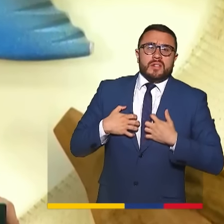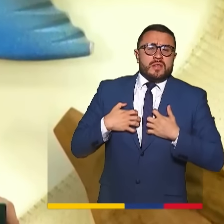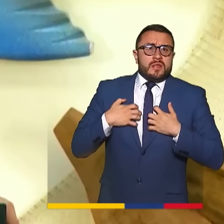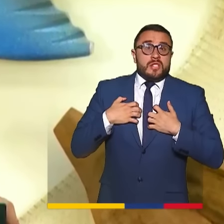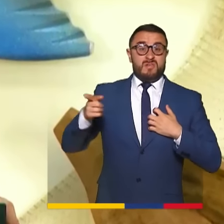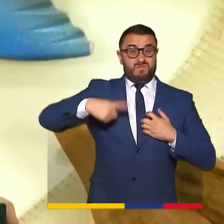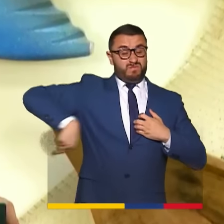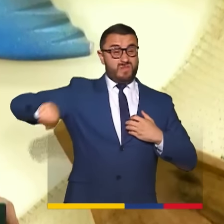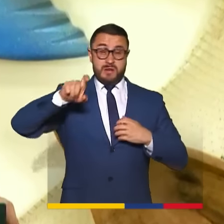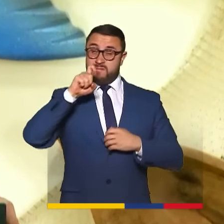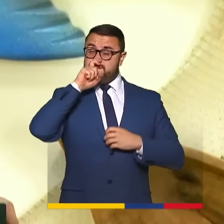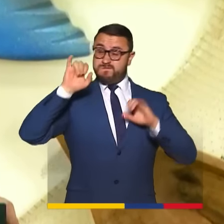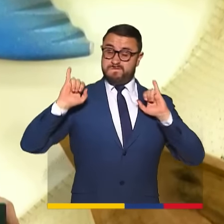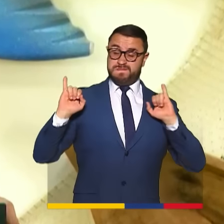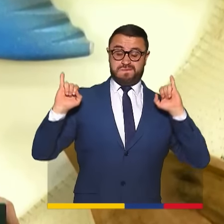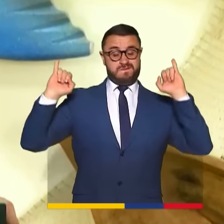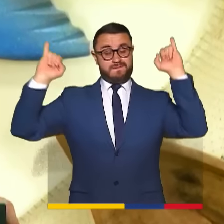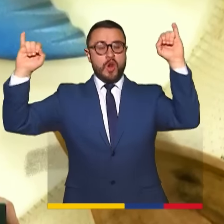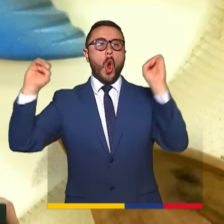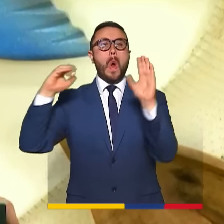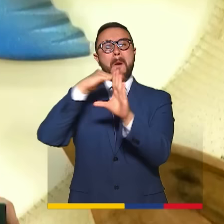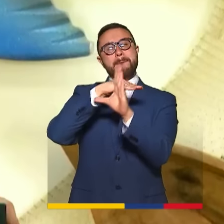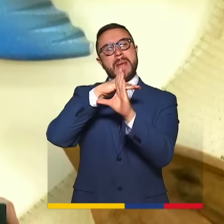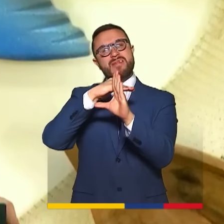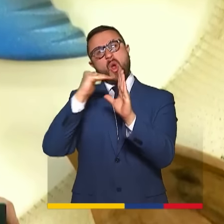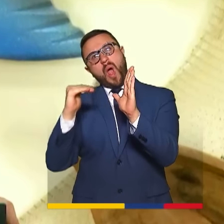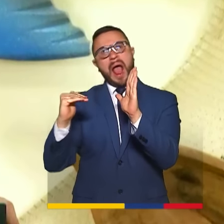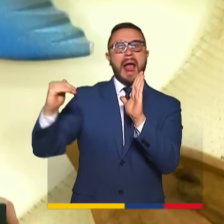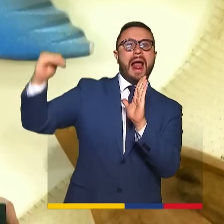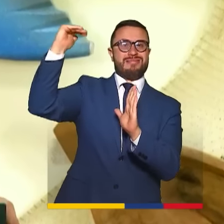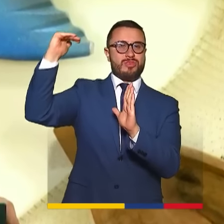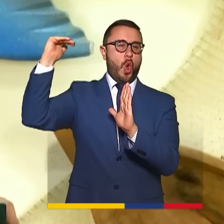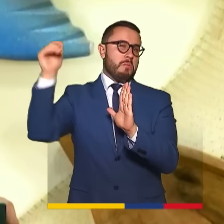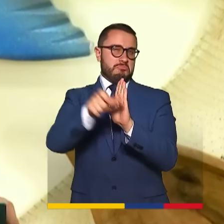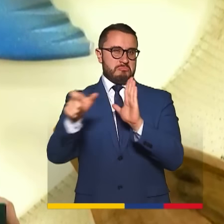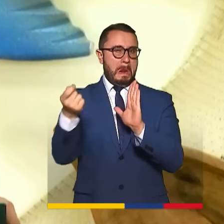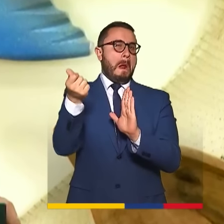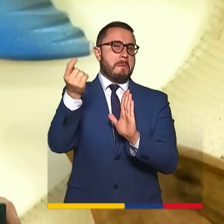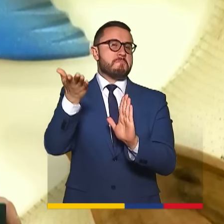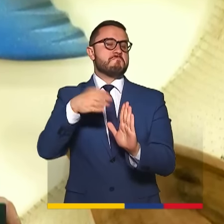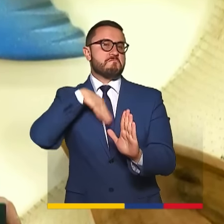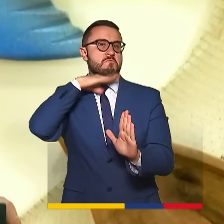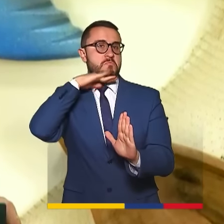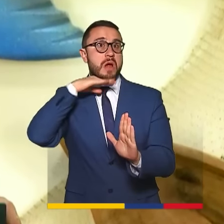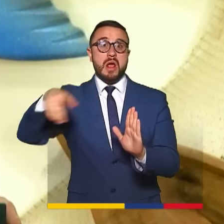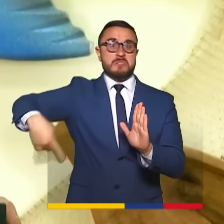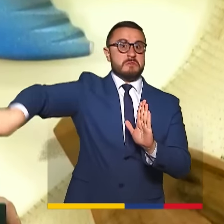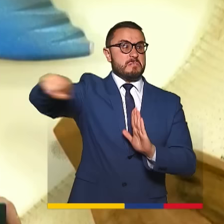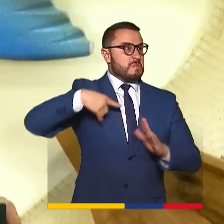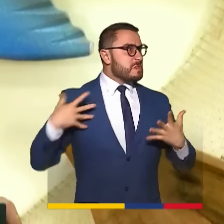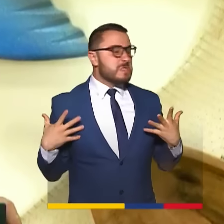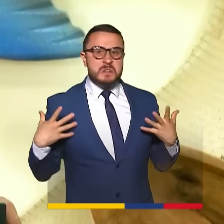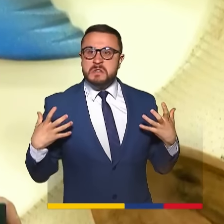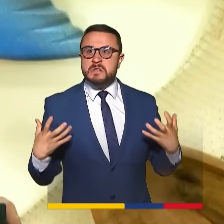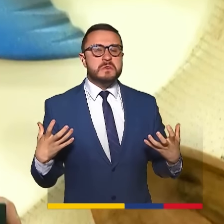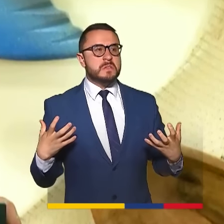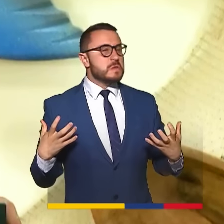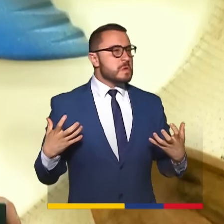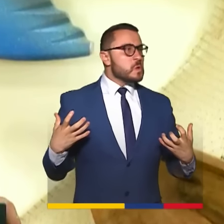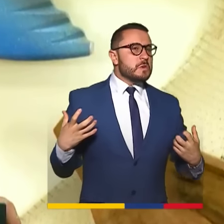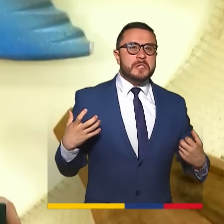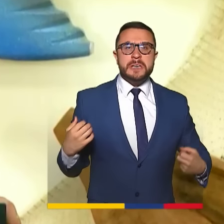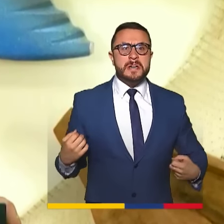sus clases medias altas, que no pueden entender por qué la prioridad